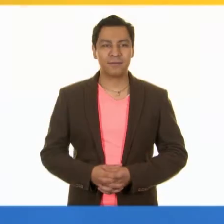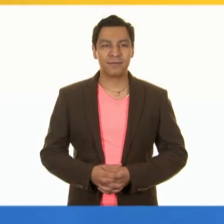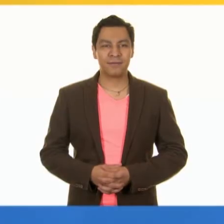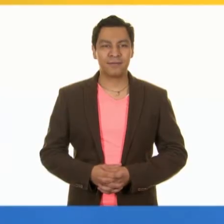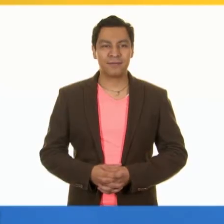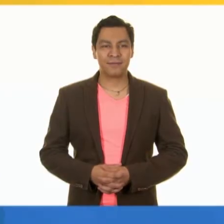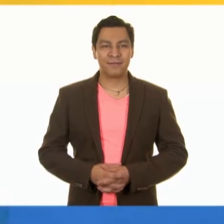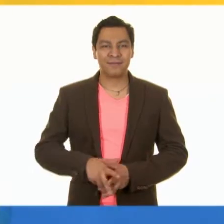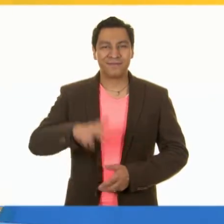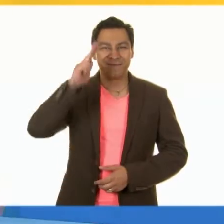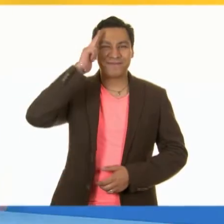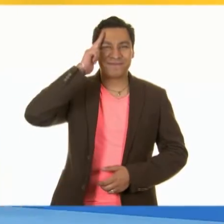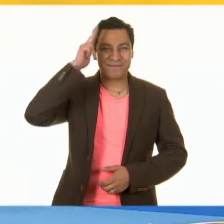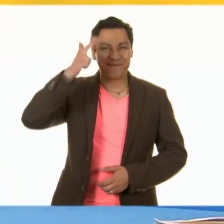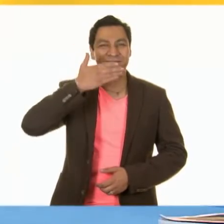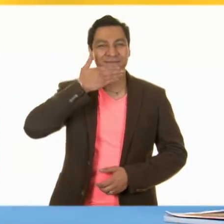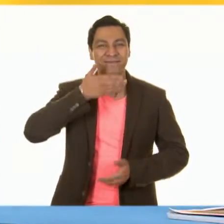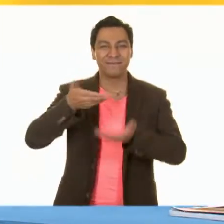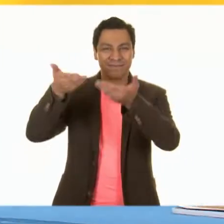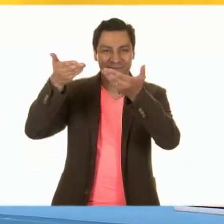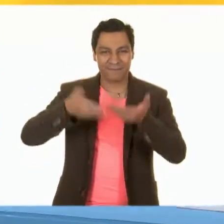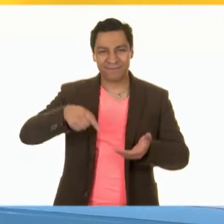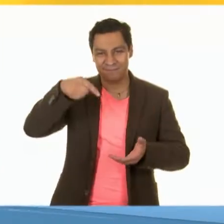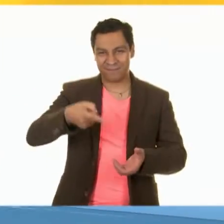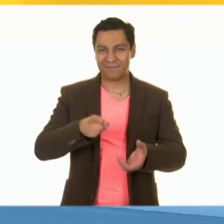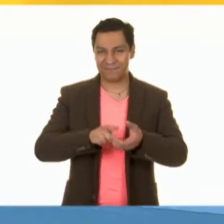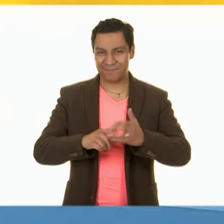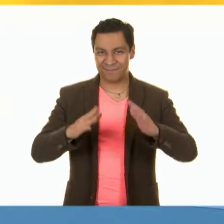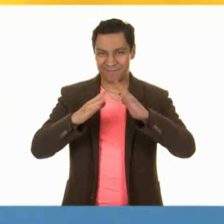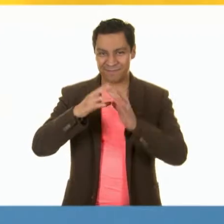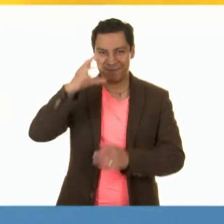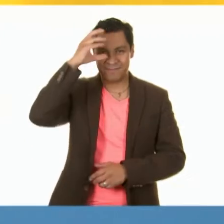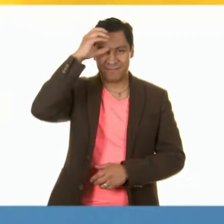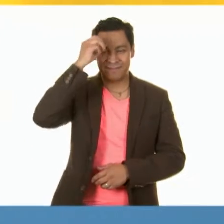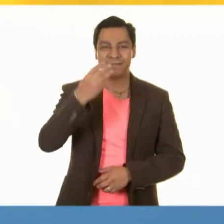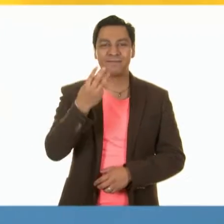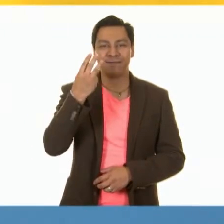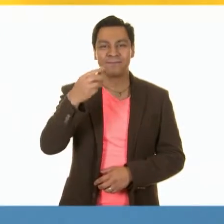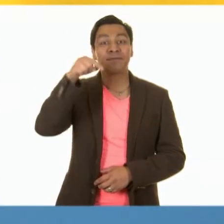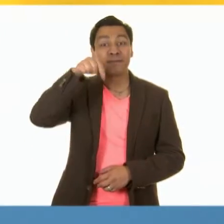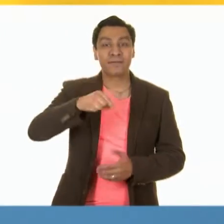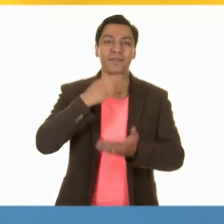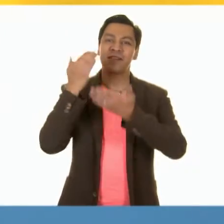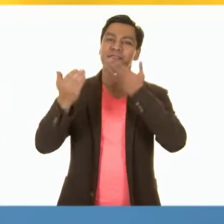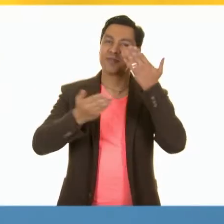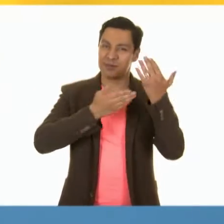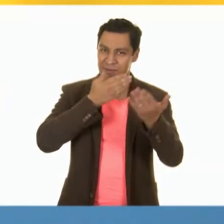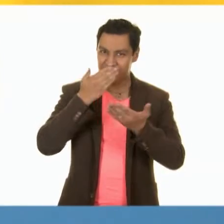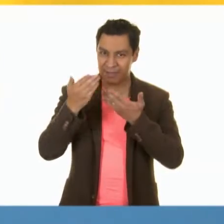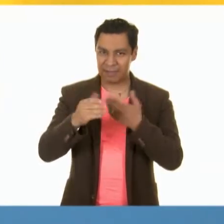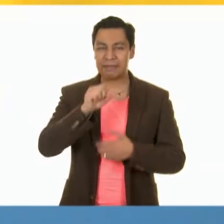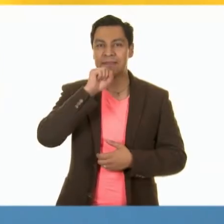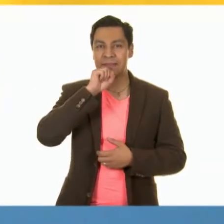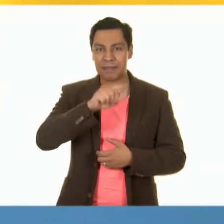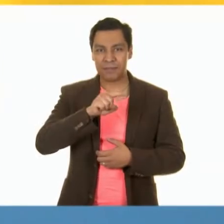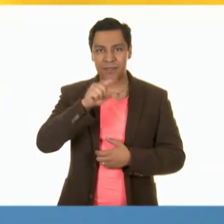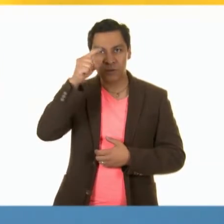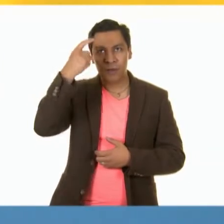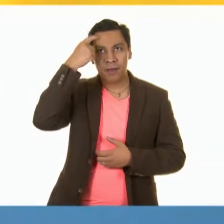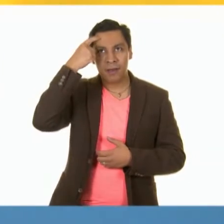Hola, les damos la bienvenida a Aprende en Casa 3, un espacio en el que vamos a poder estudiar y divertirnos desde nuestros